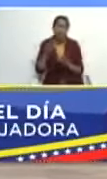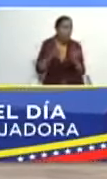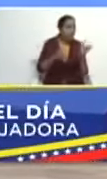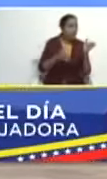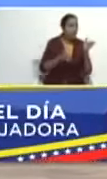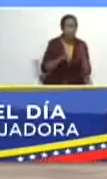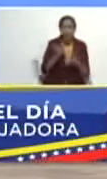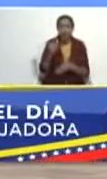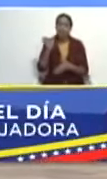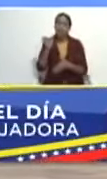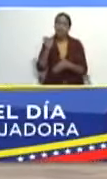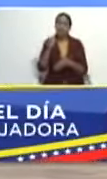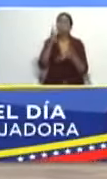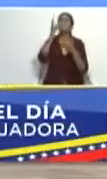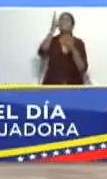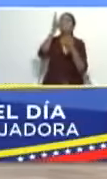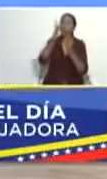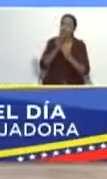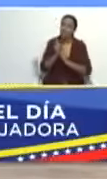Guíalo,